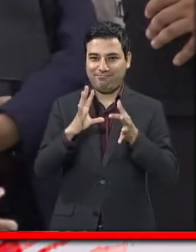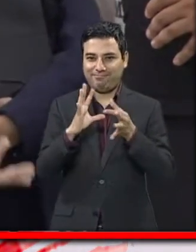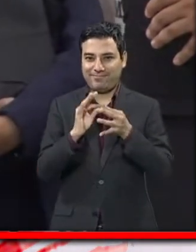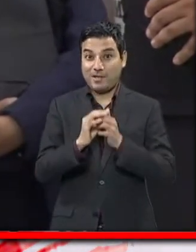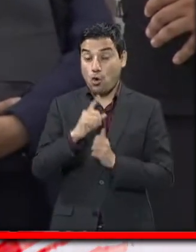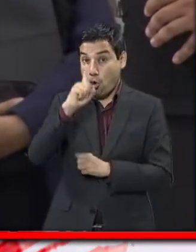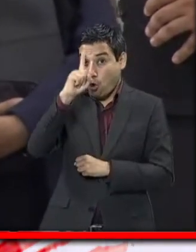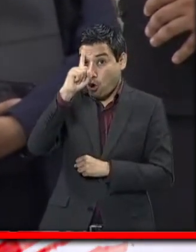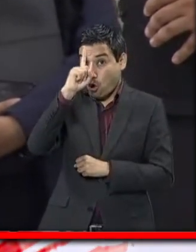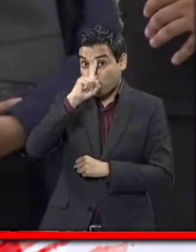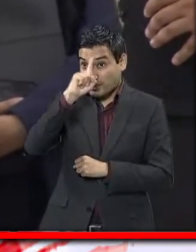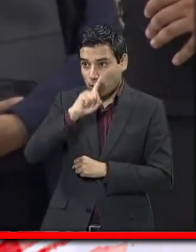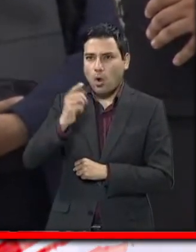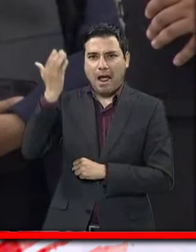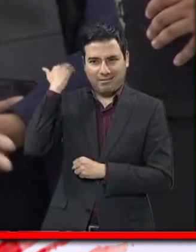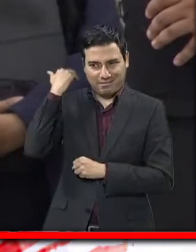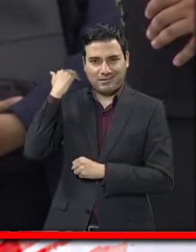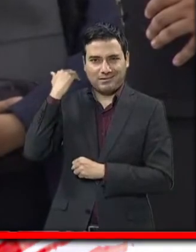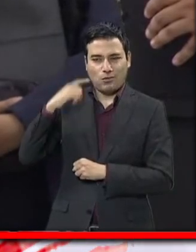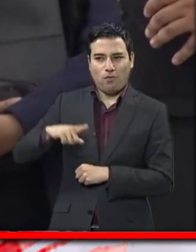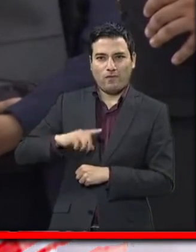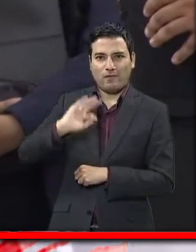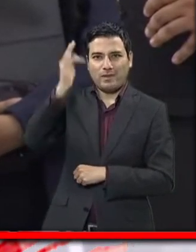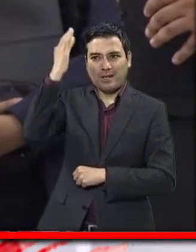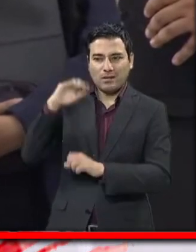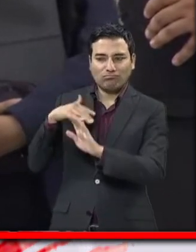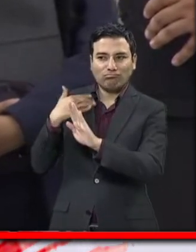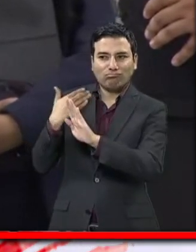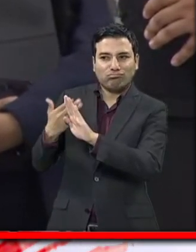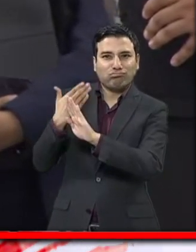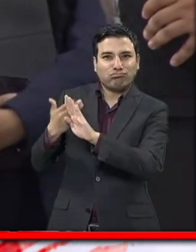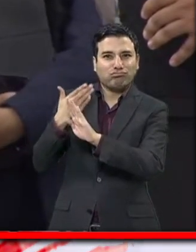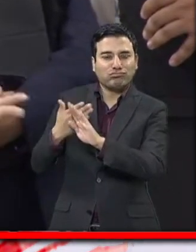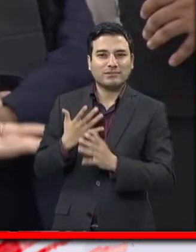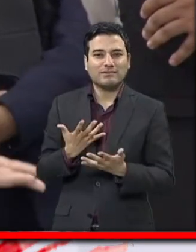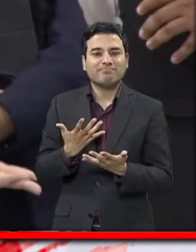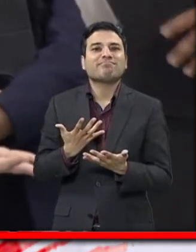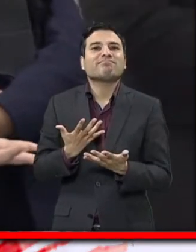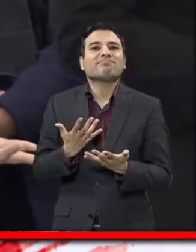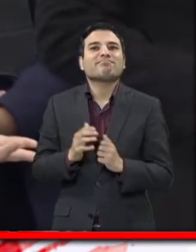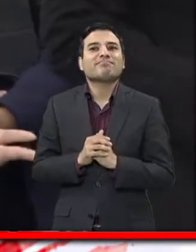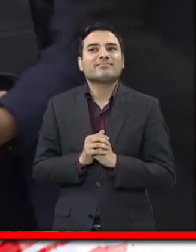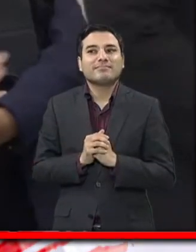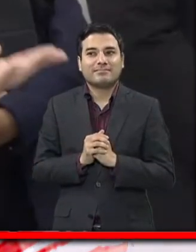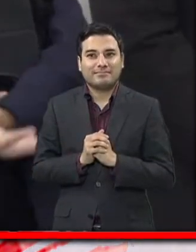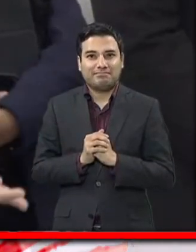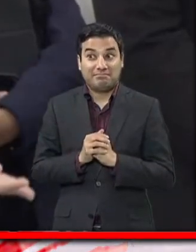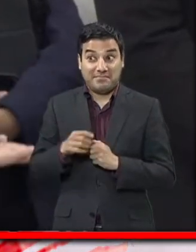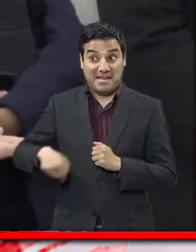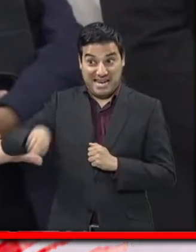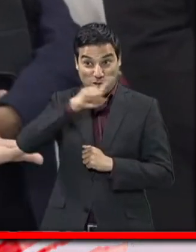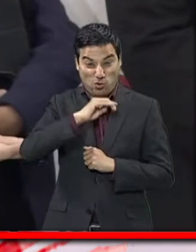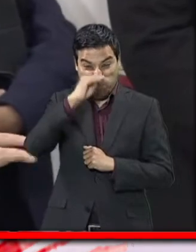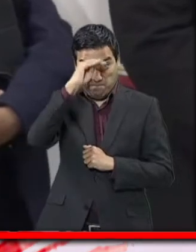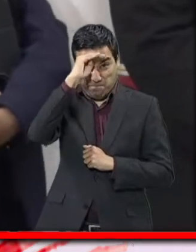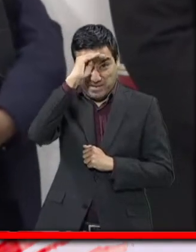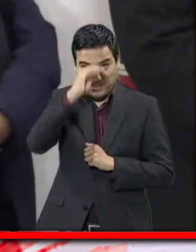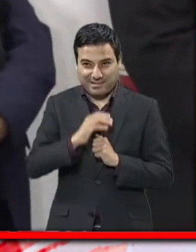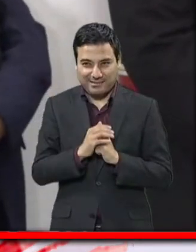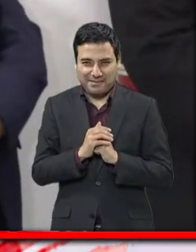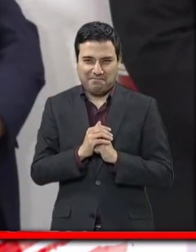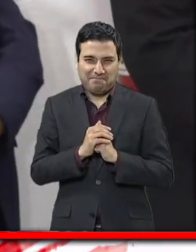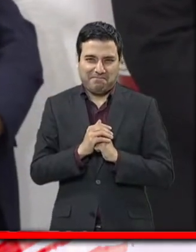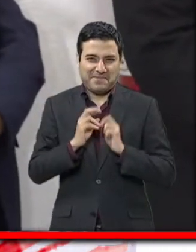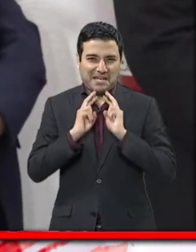de poner la información y de ver de qué se trata Este vídeo los invitamos a que se suscriban a este canal que activen la campanita